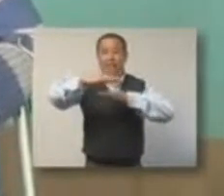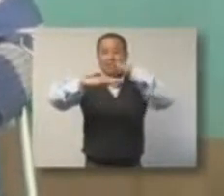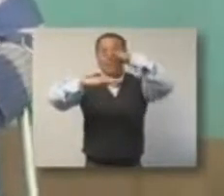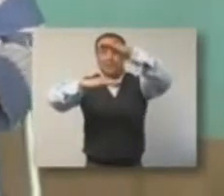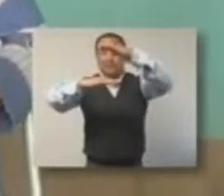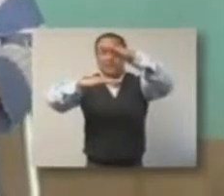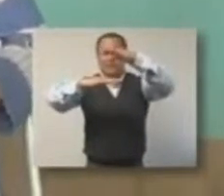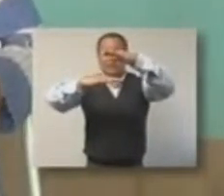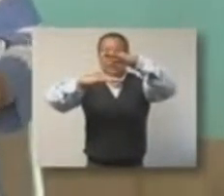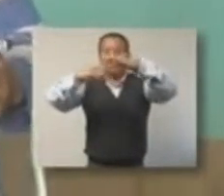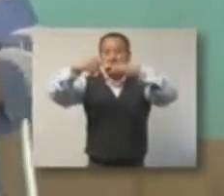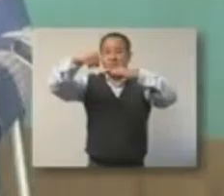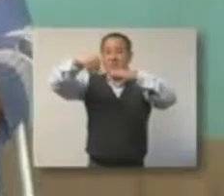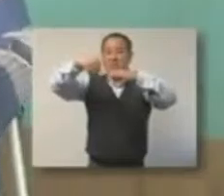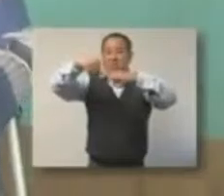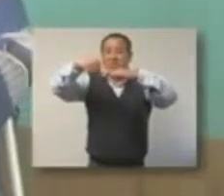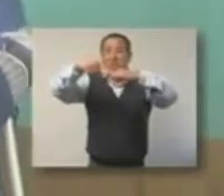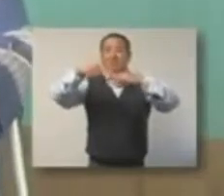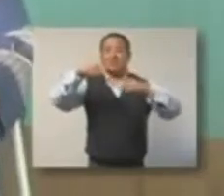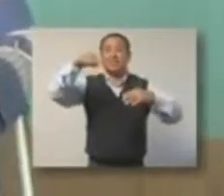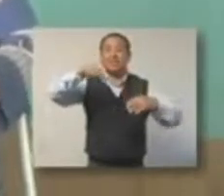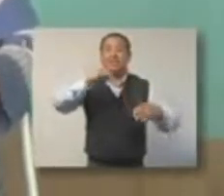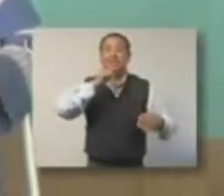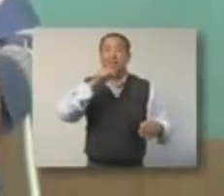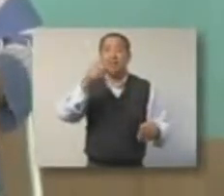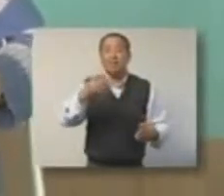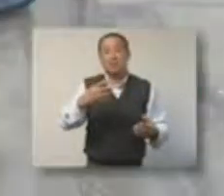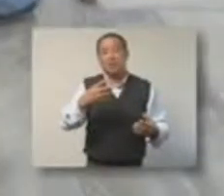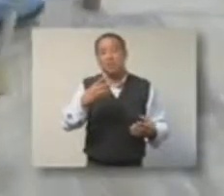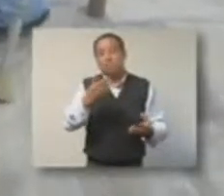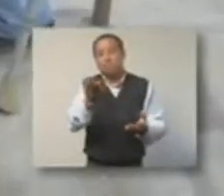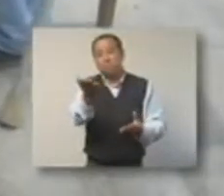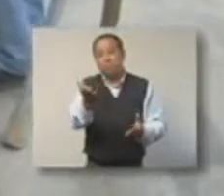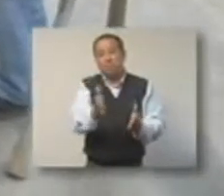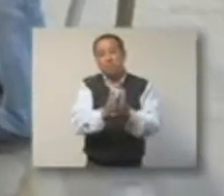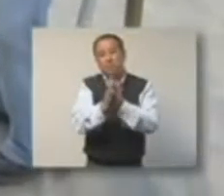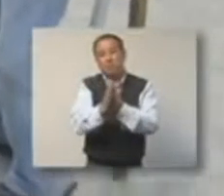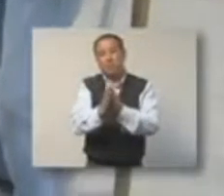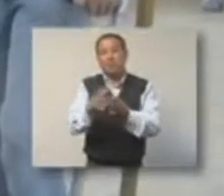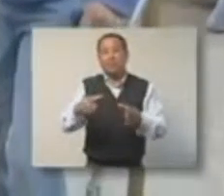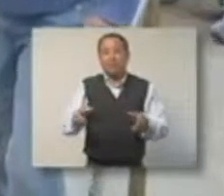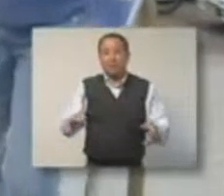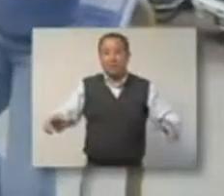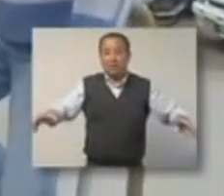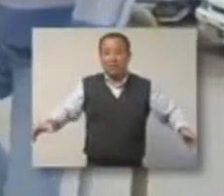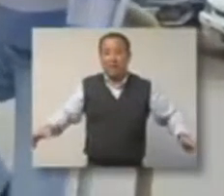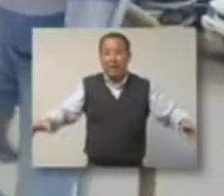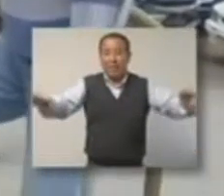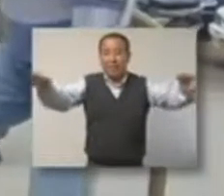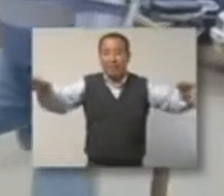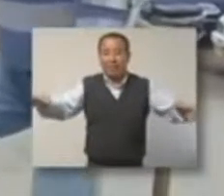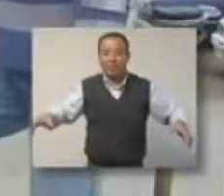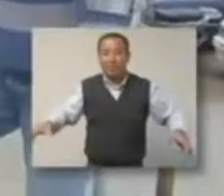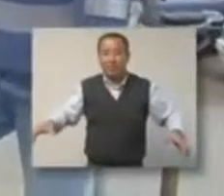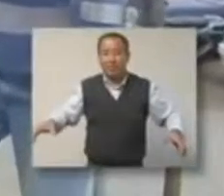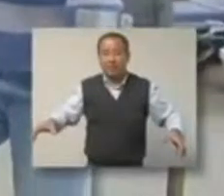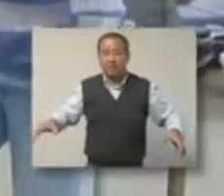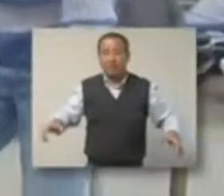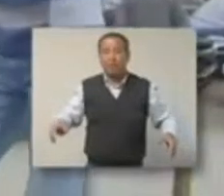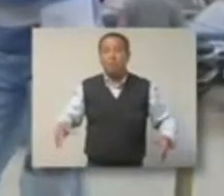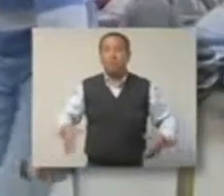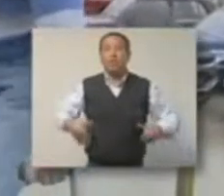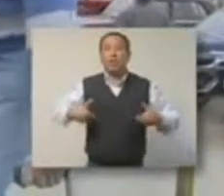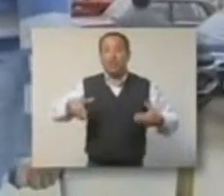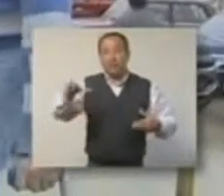fácil subir. Tienen que ser las gradas un poquito más grandes y pues tener la baranda para